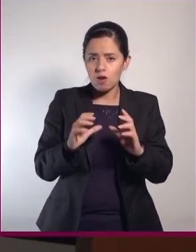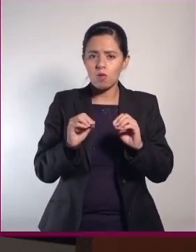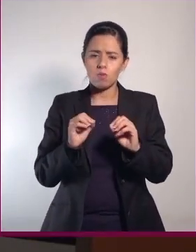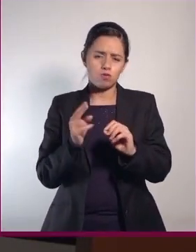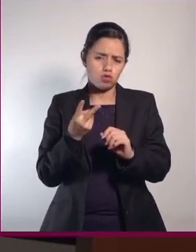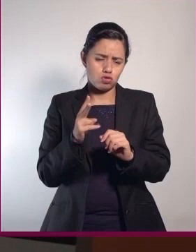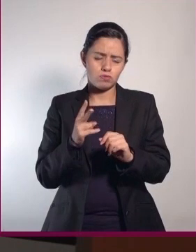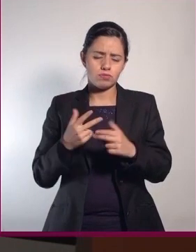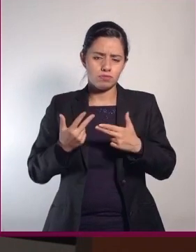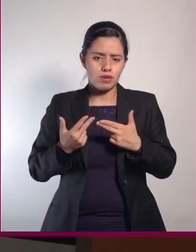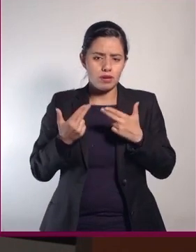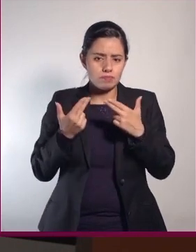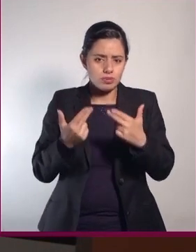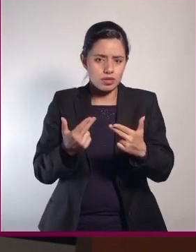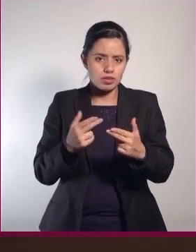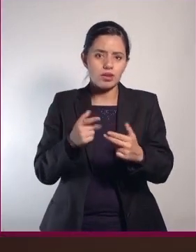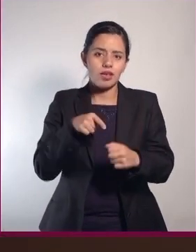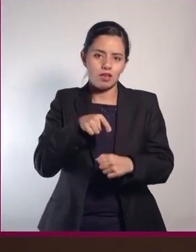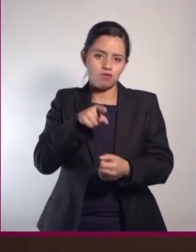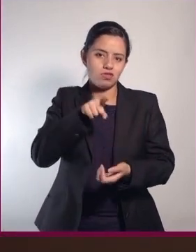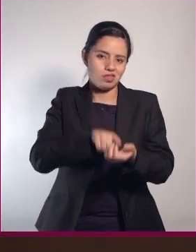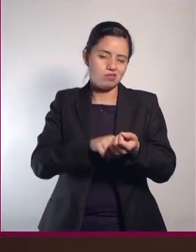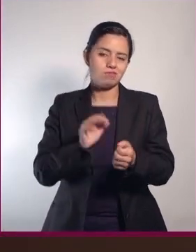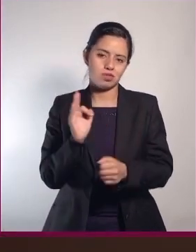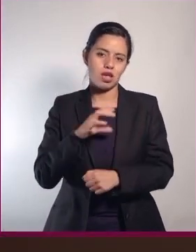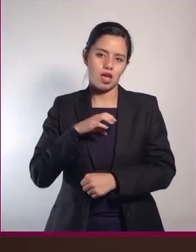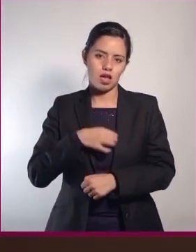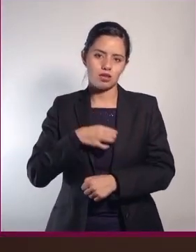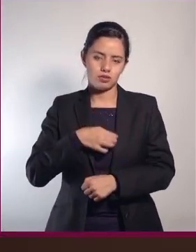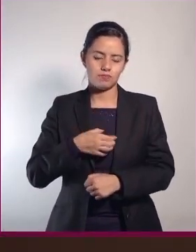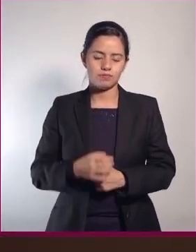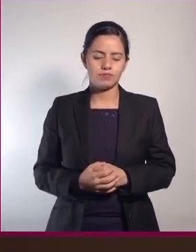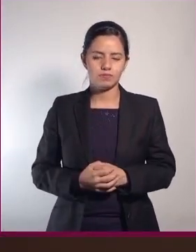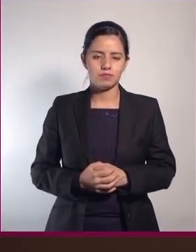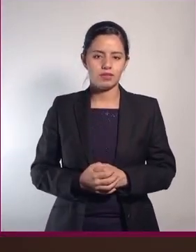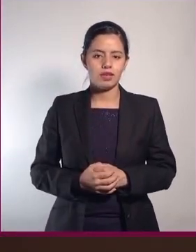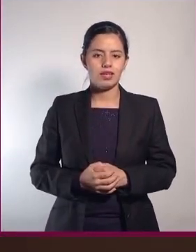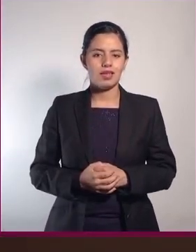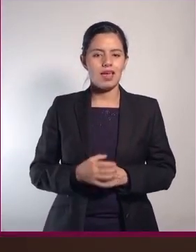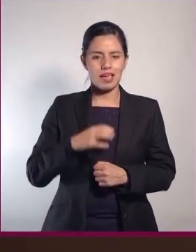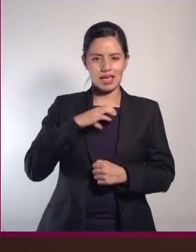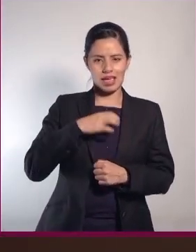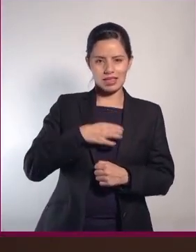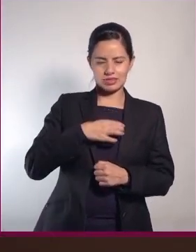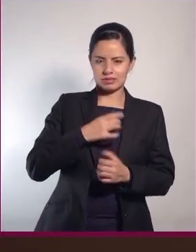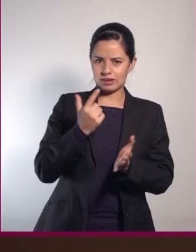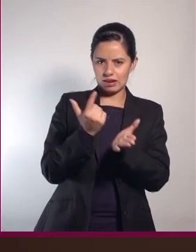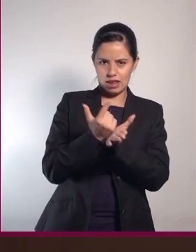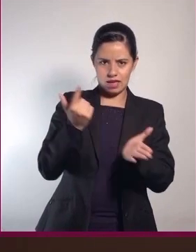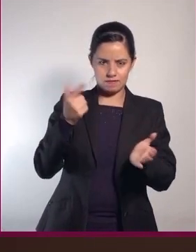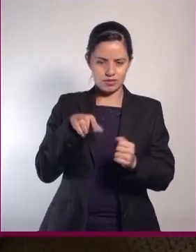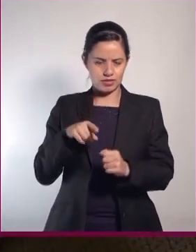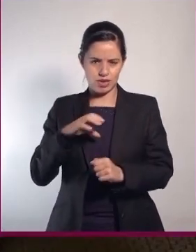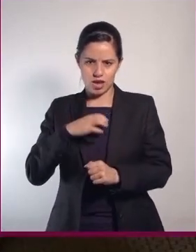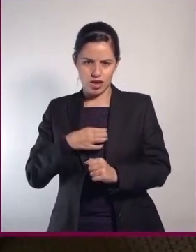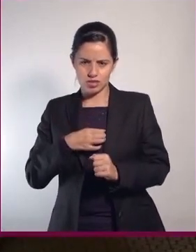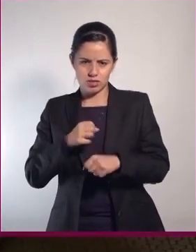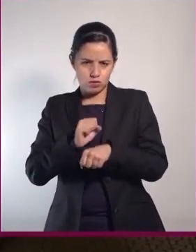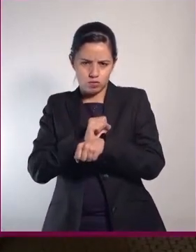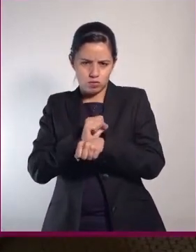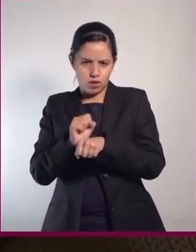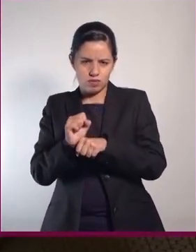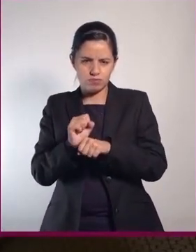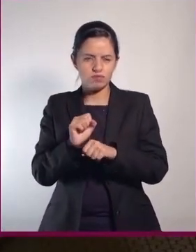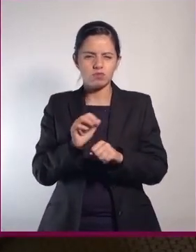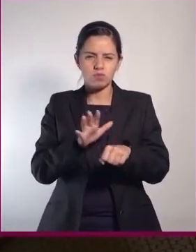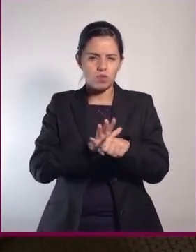tienen la predisposición de hacer un cáncer. Doctor, ¿cuál es la diferencia entre un cáncer agresivo y uno que no lo es? Aunque no hay una